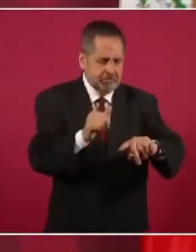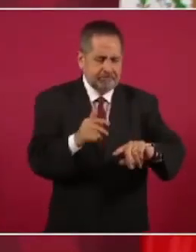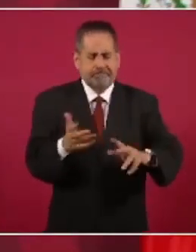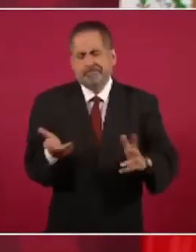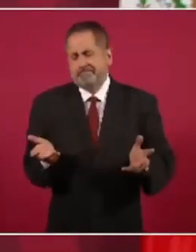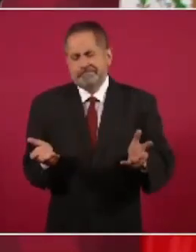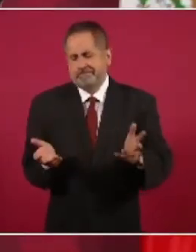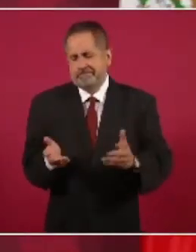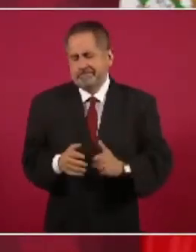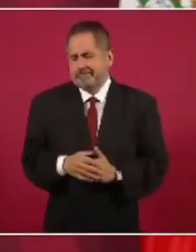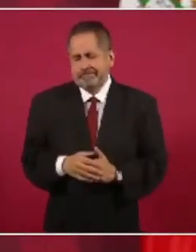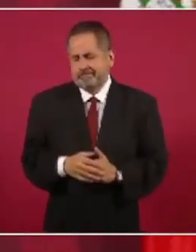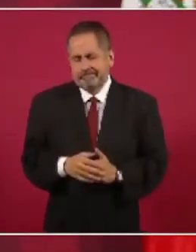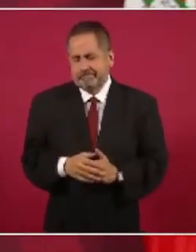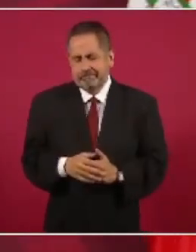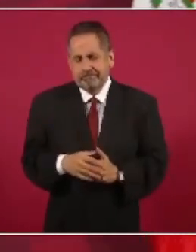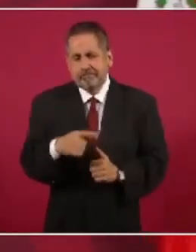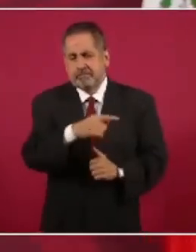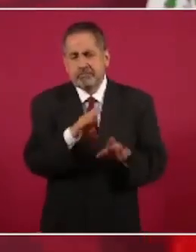Pues ¿cómo van a ver